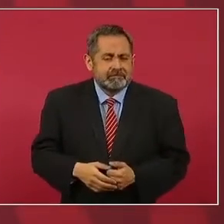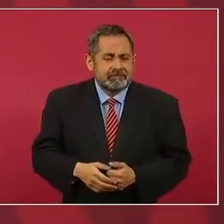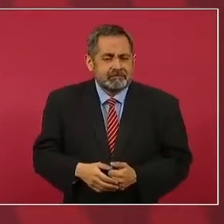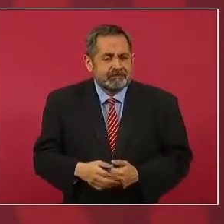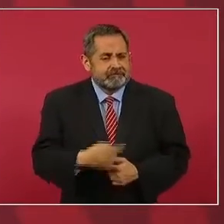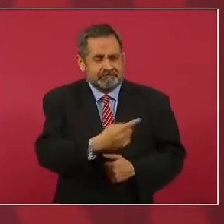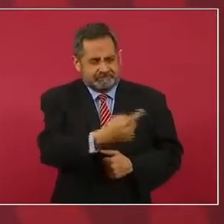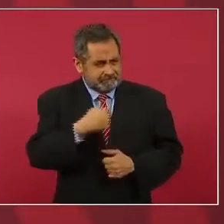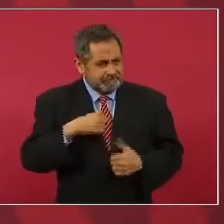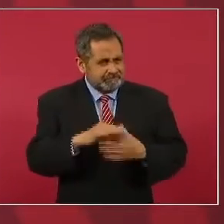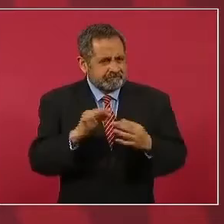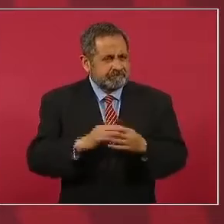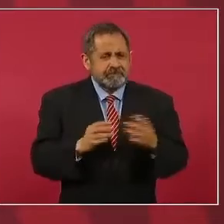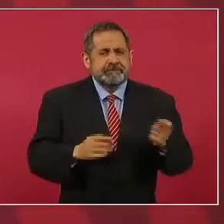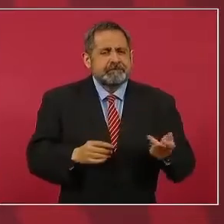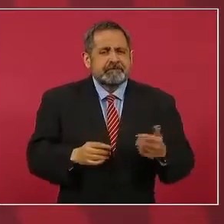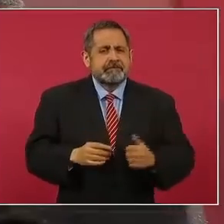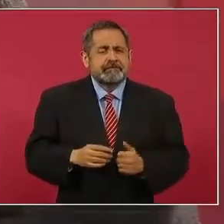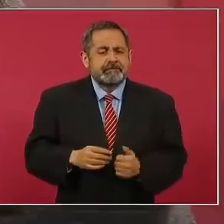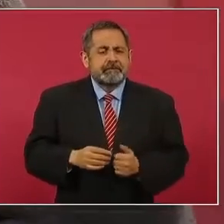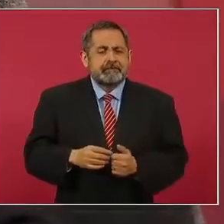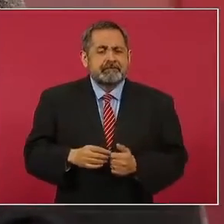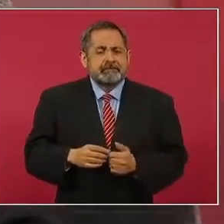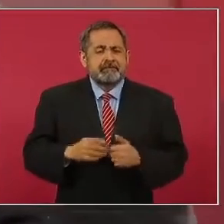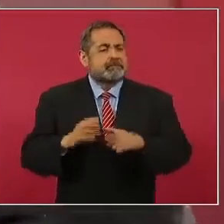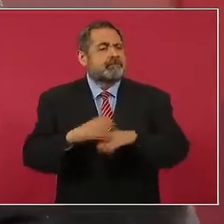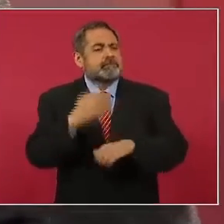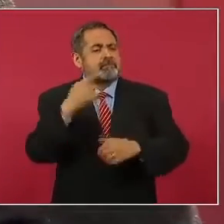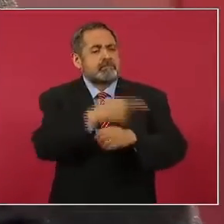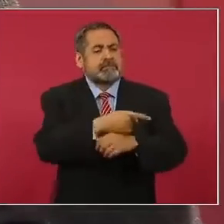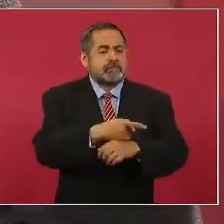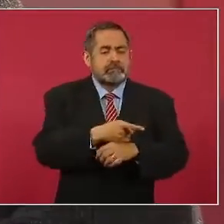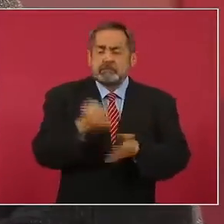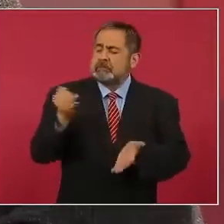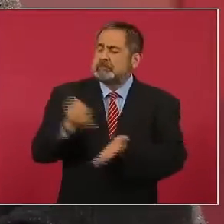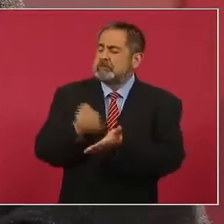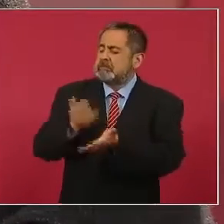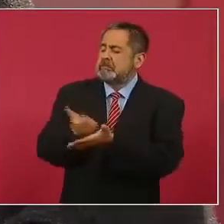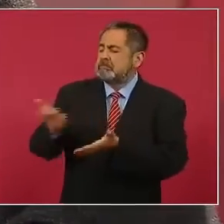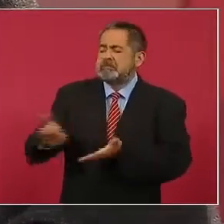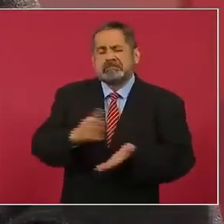que expliquen por qué condonaban los impuestos